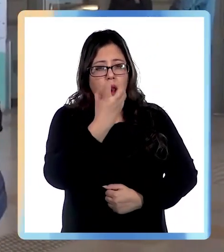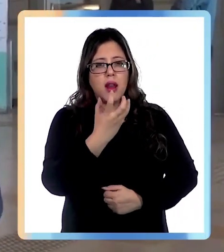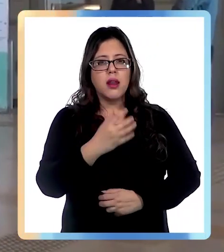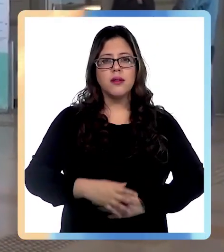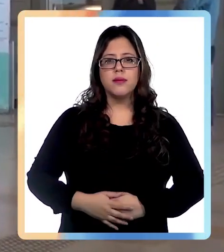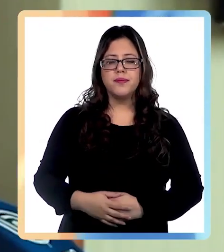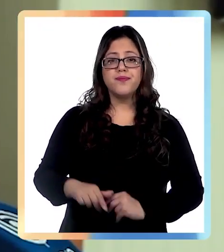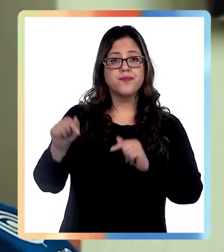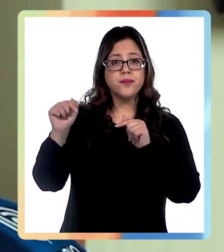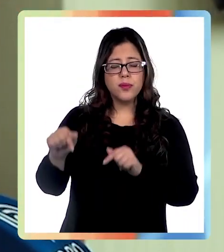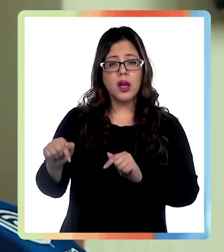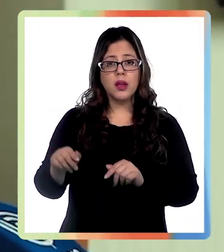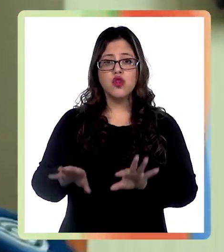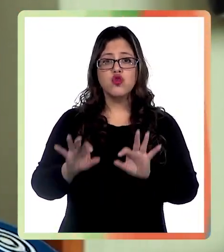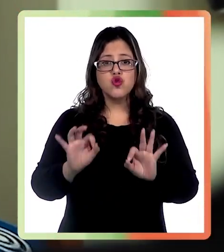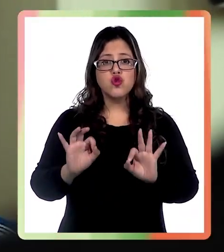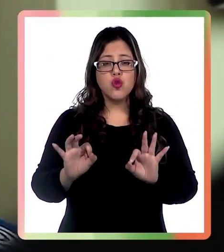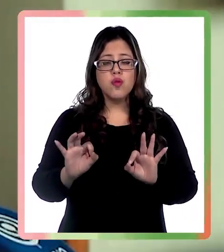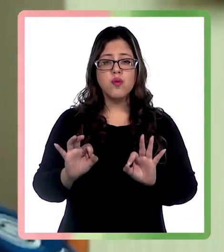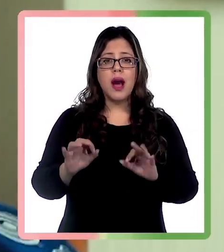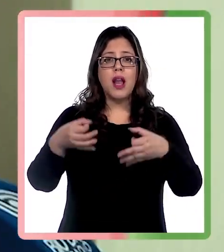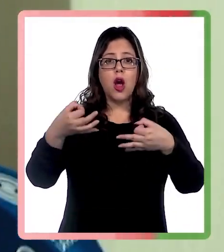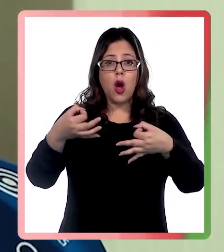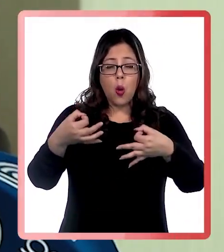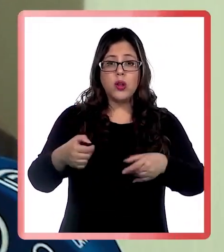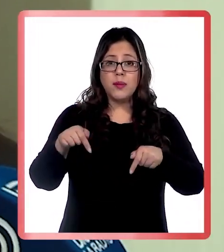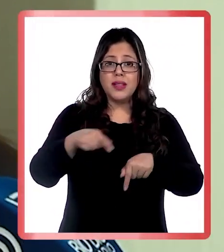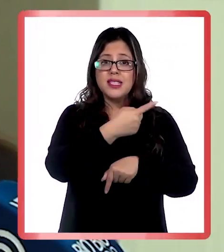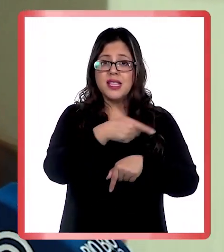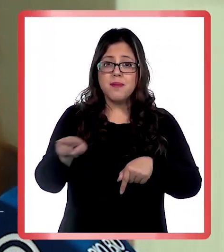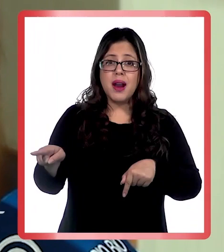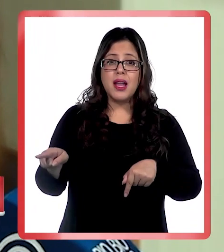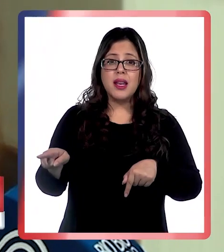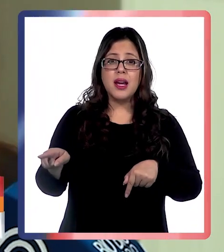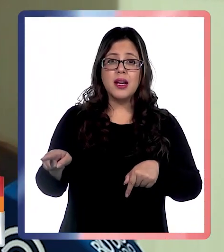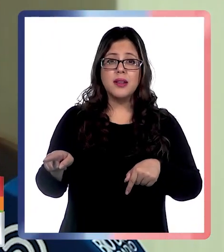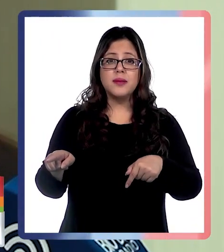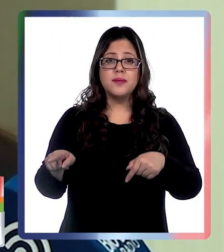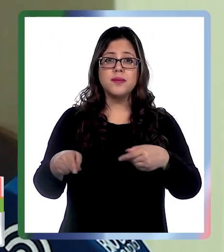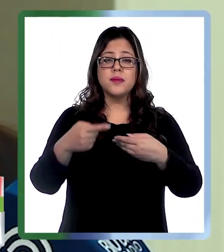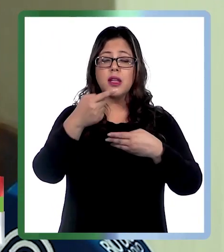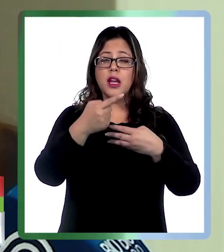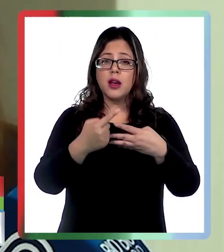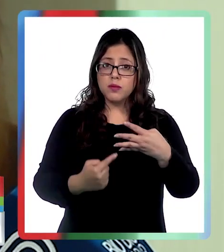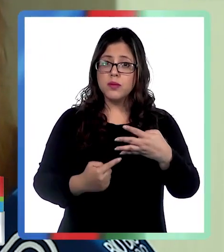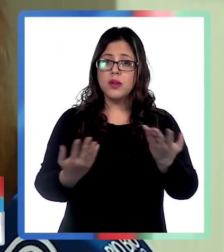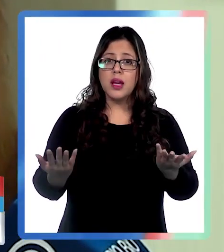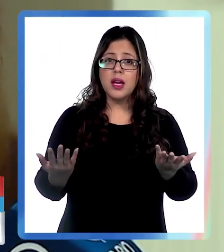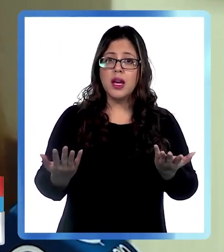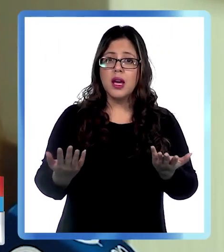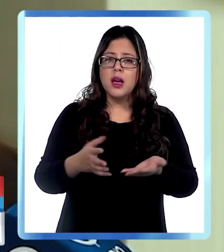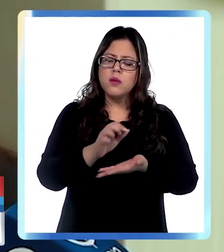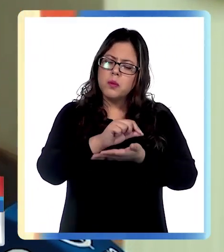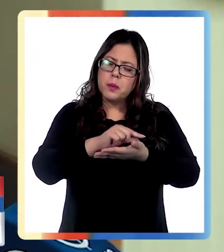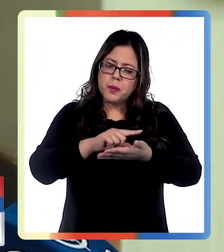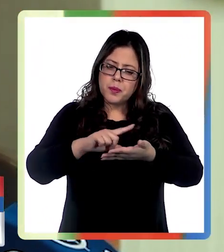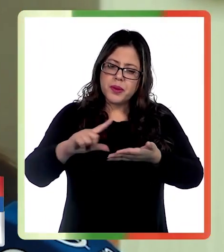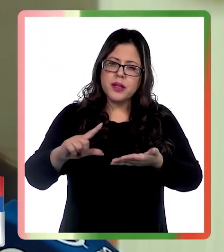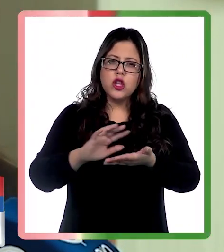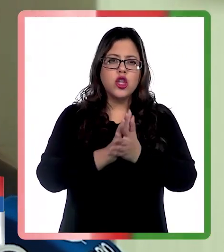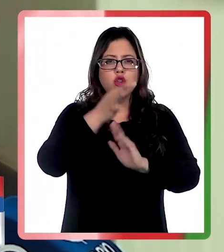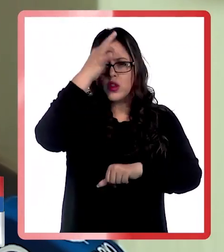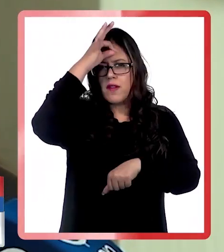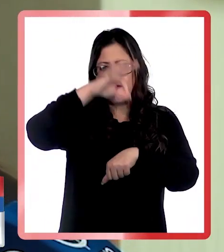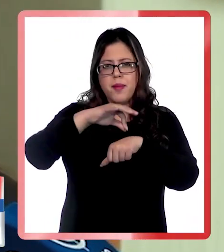alergias tenemos como es habitual a esta semana epidemiológica durante el último quinquenio un leve incremento de